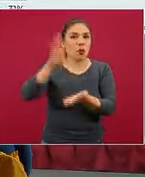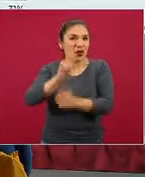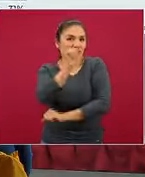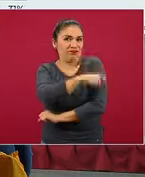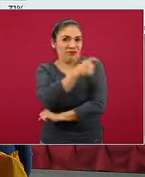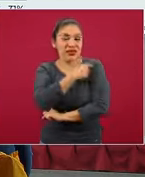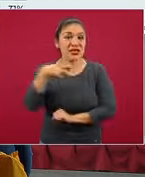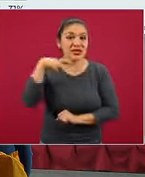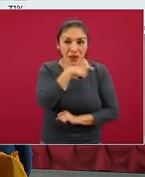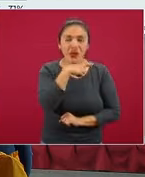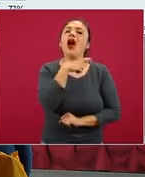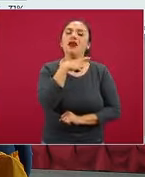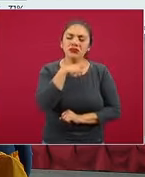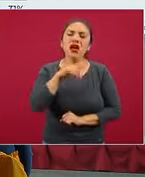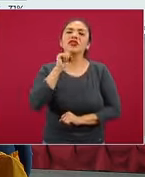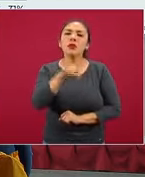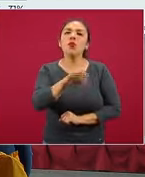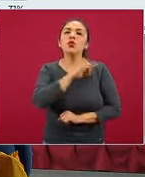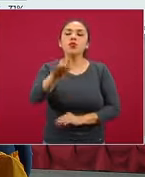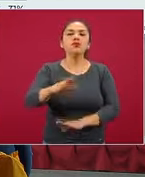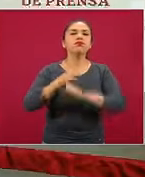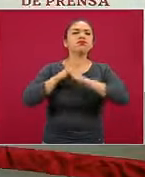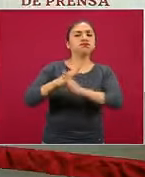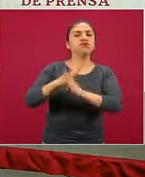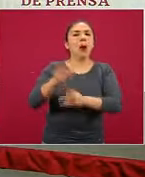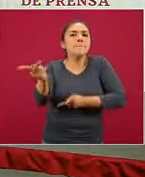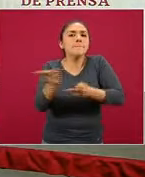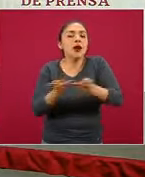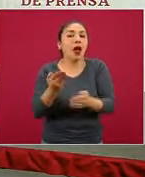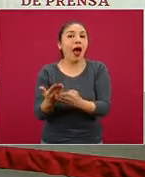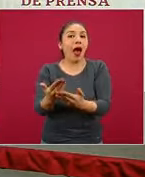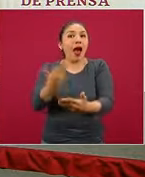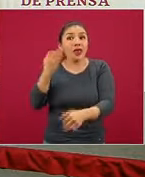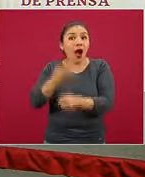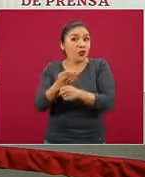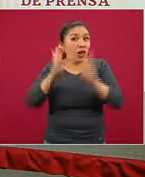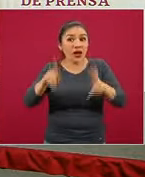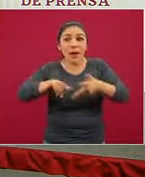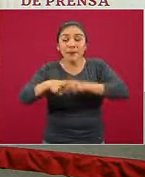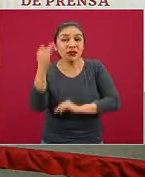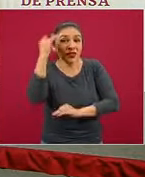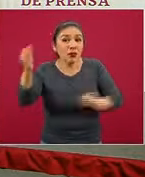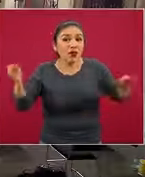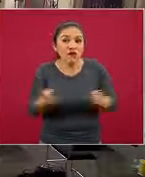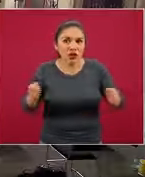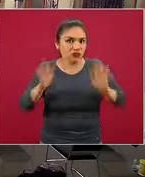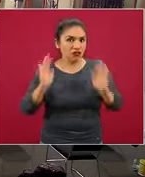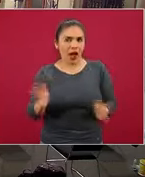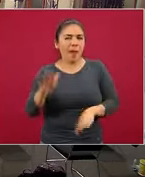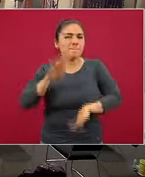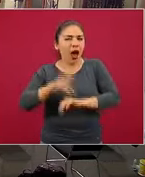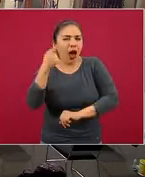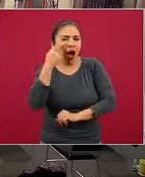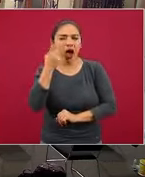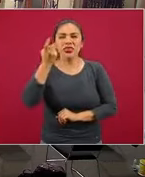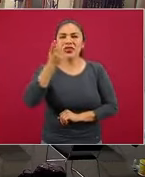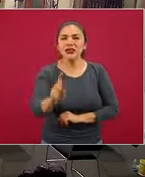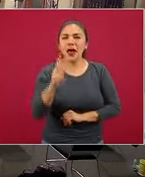la meta, sino más bien a estar listos y preparados. Ya estamos en la temporada invernal. Normalmente en diciembre es